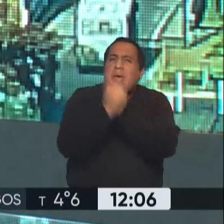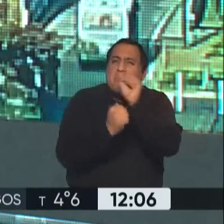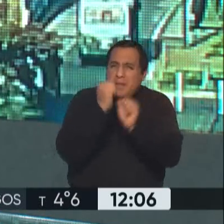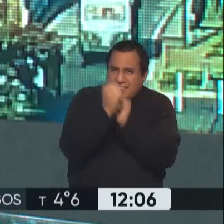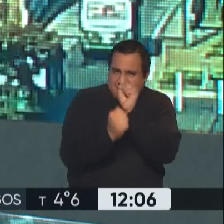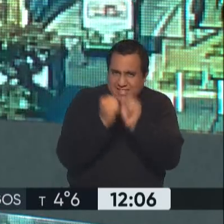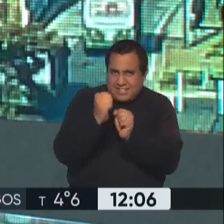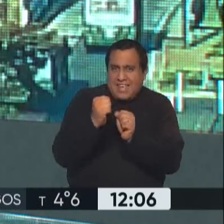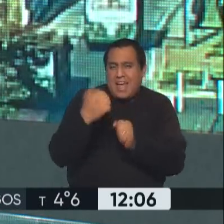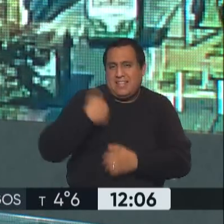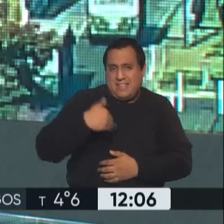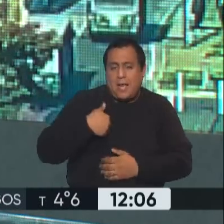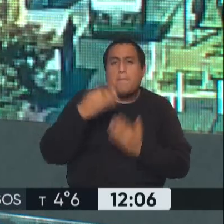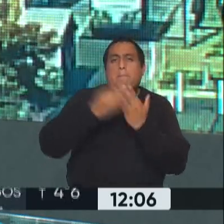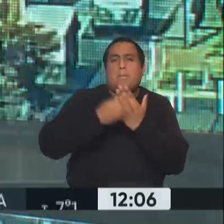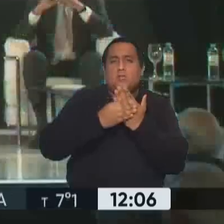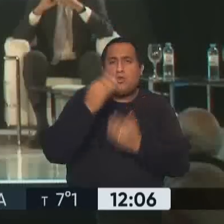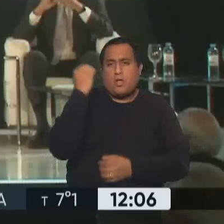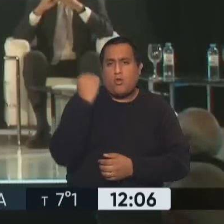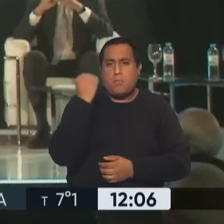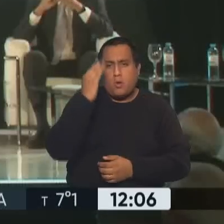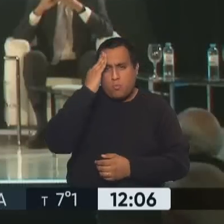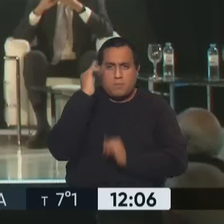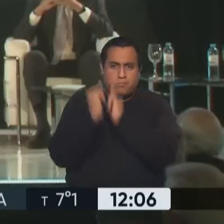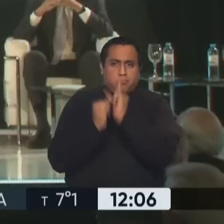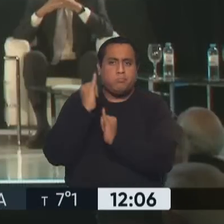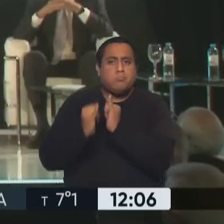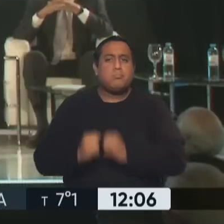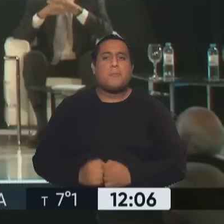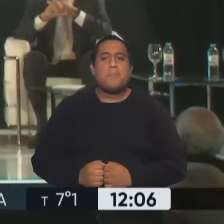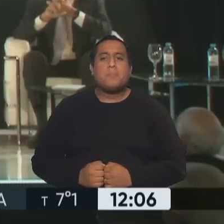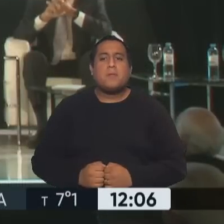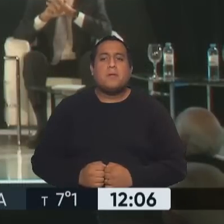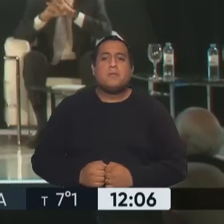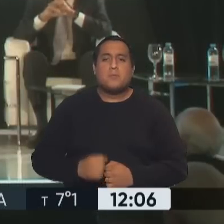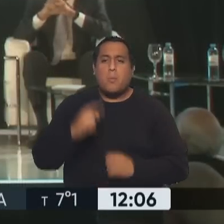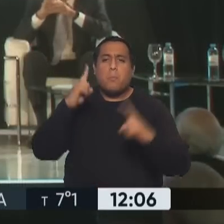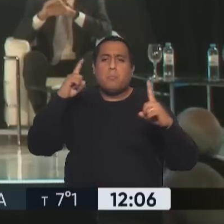hablando en este momento el ministro de Economía, Martín Guzmán. Que es el problema de la inflación.